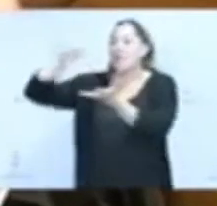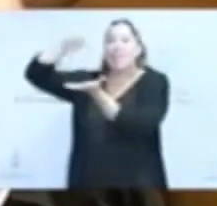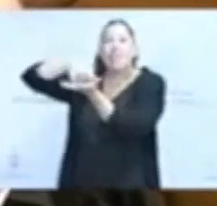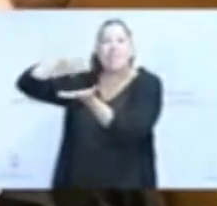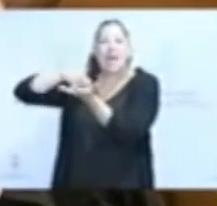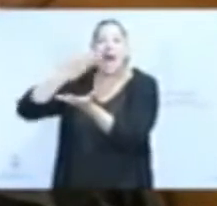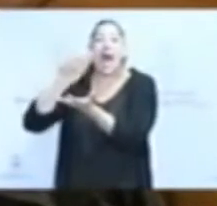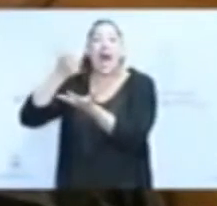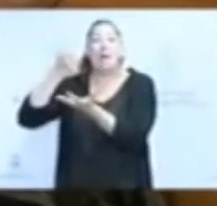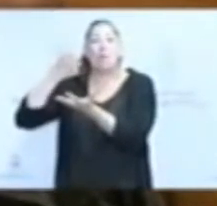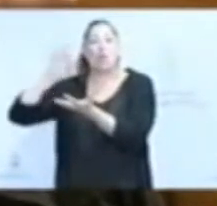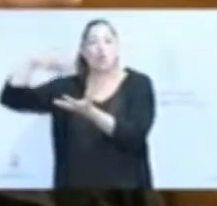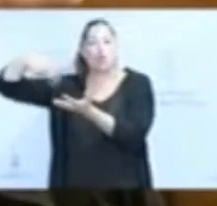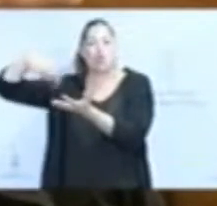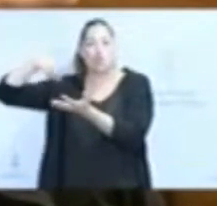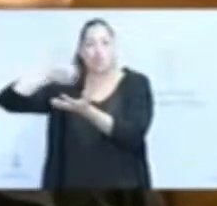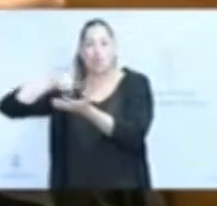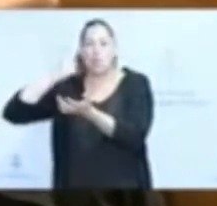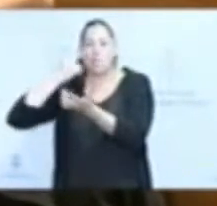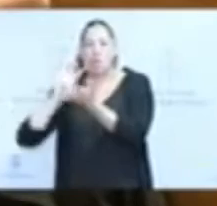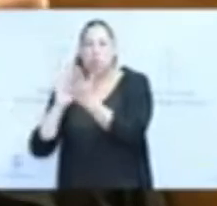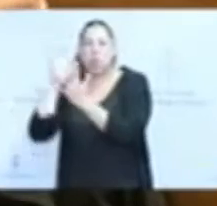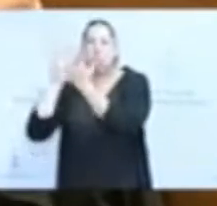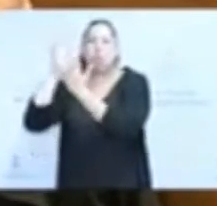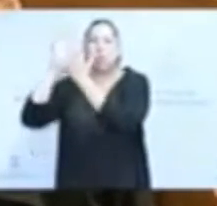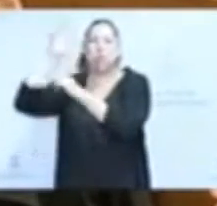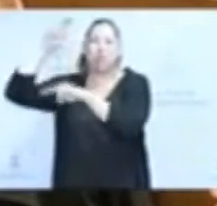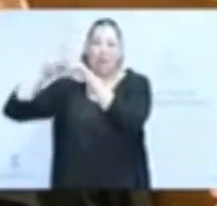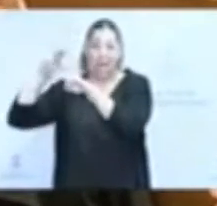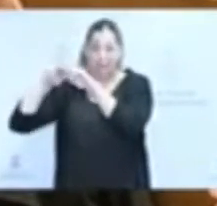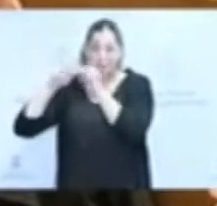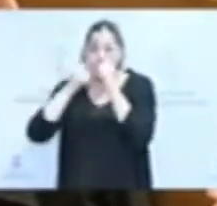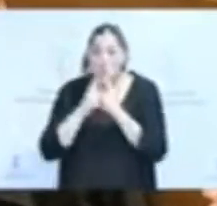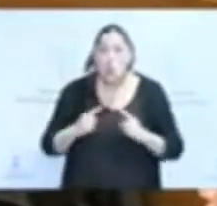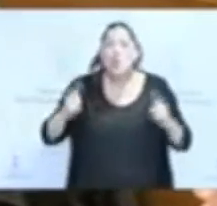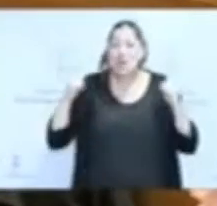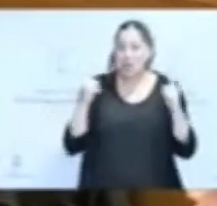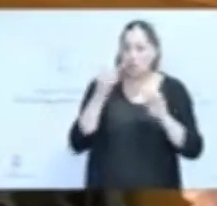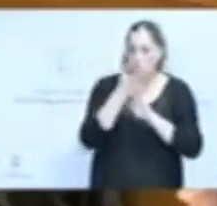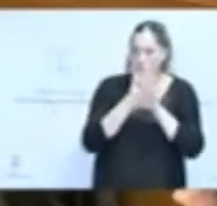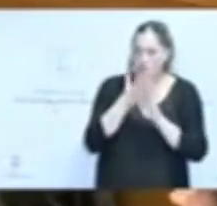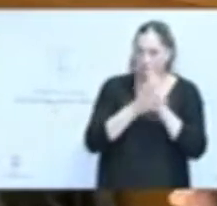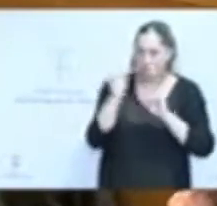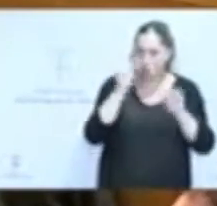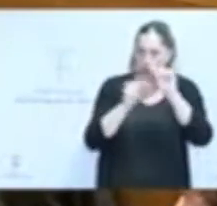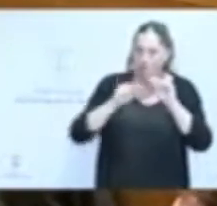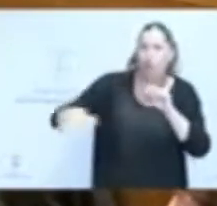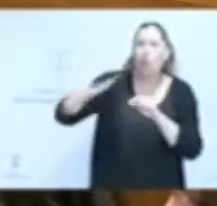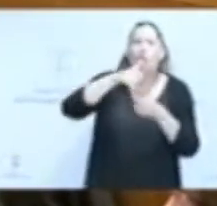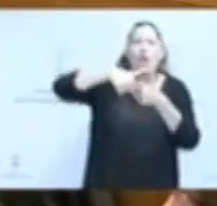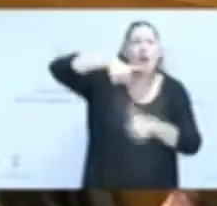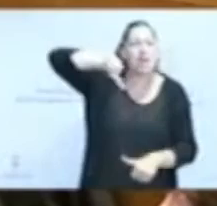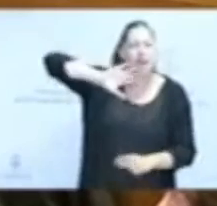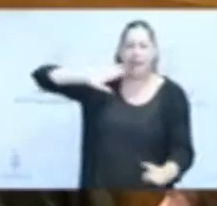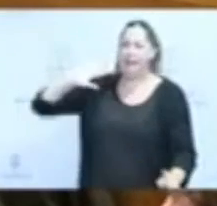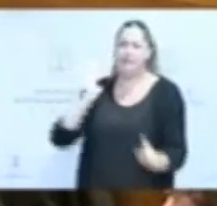3 en 1. Llevamos un año hablando de la contaminación en zonas como Sison y en vez de ver